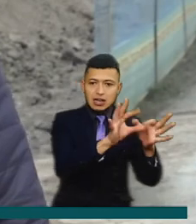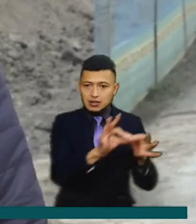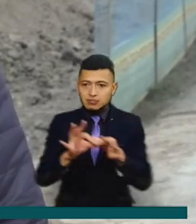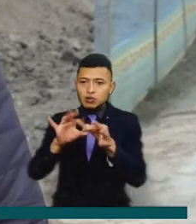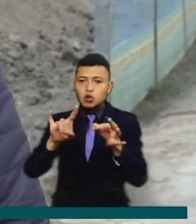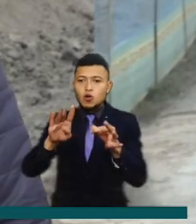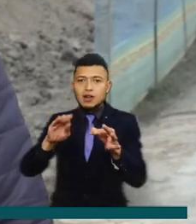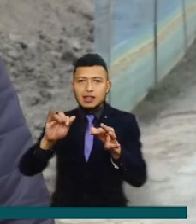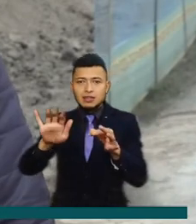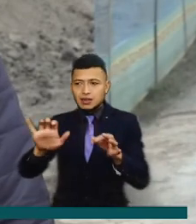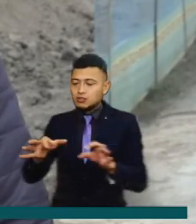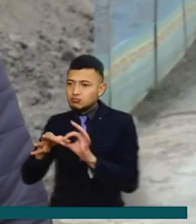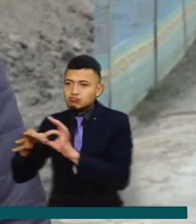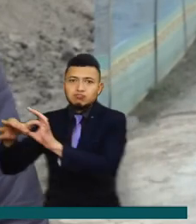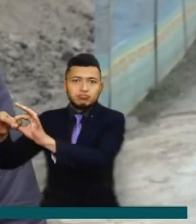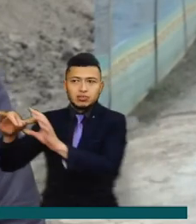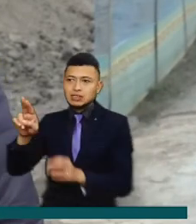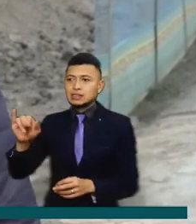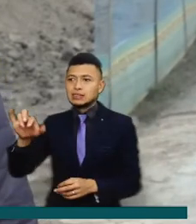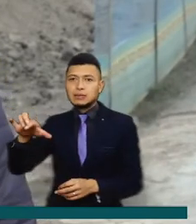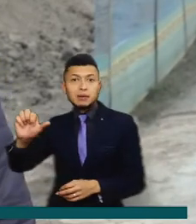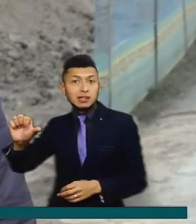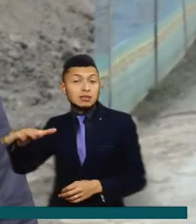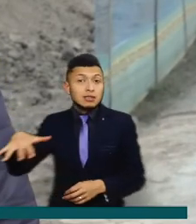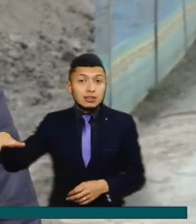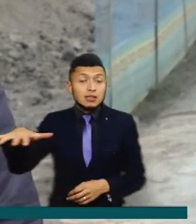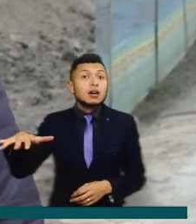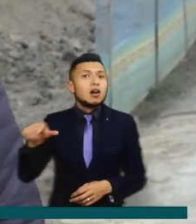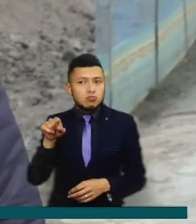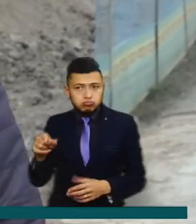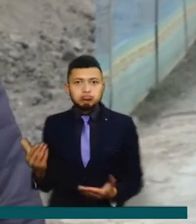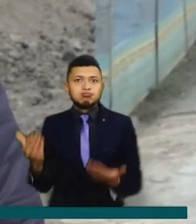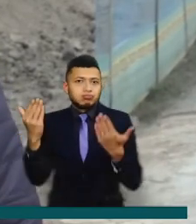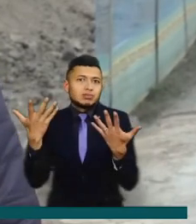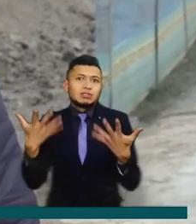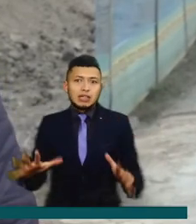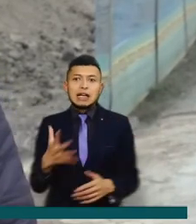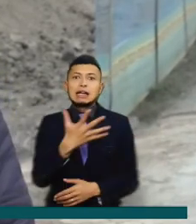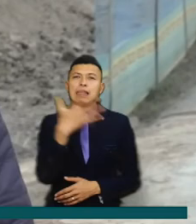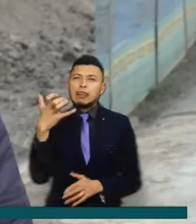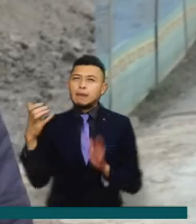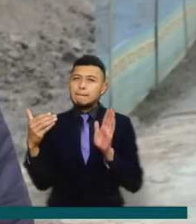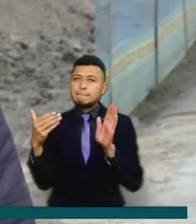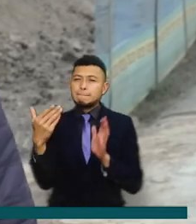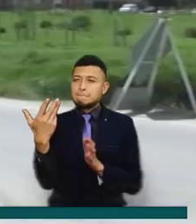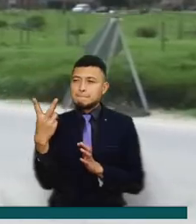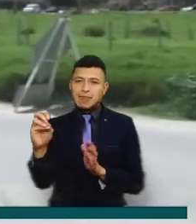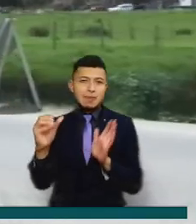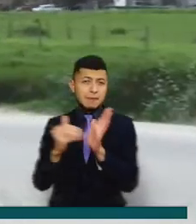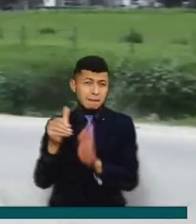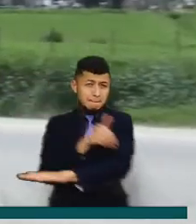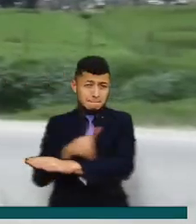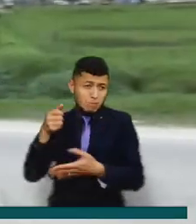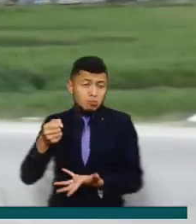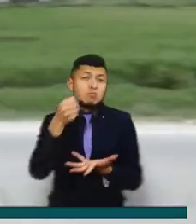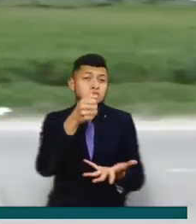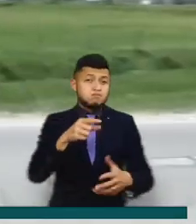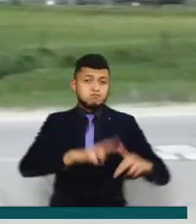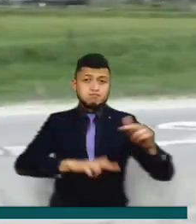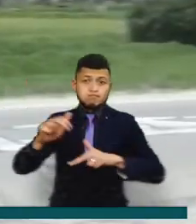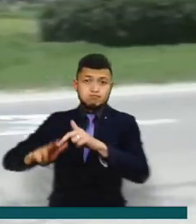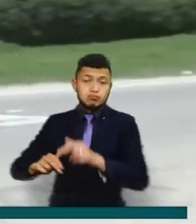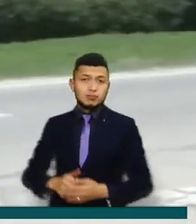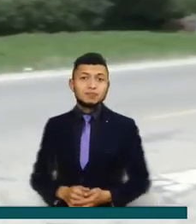Zipaquirá-Huatechi-Quinquirá. La inversión total de este proyecto ascendió a los 520 mil millones de pesos. La doble calzada de la